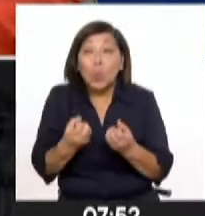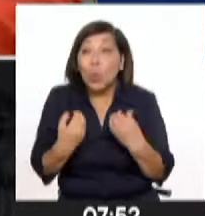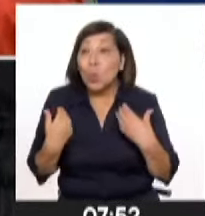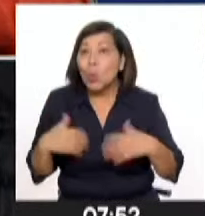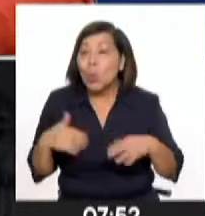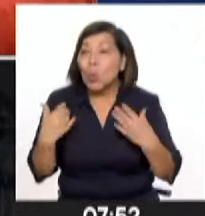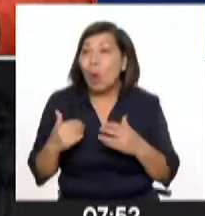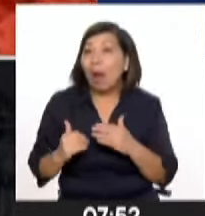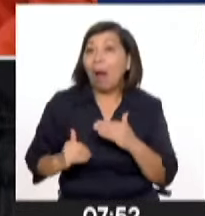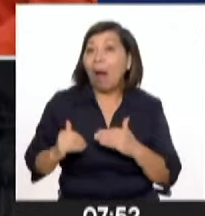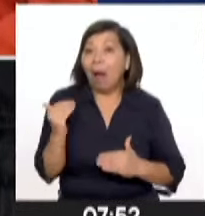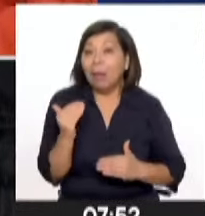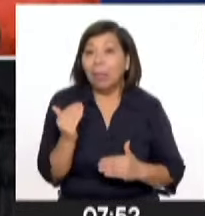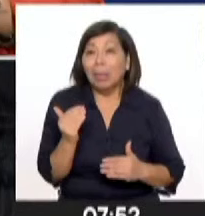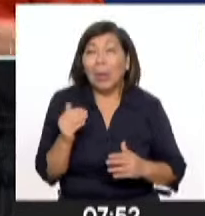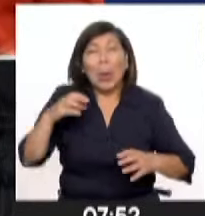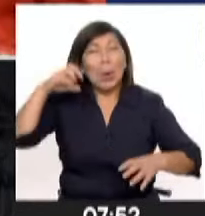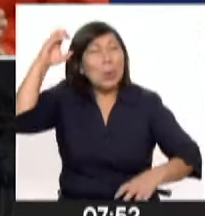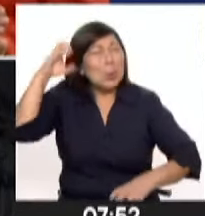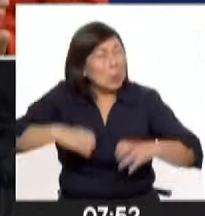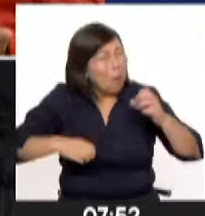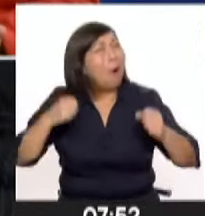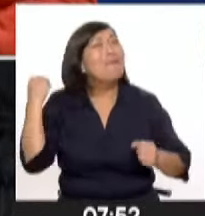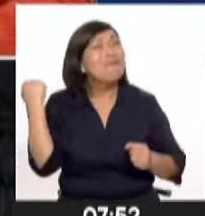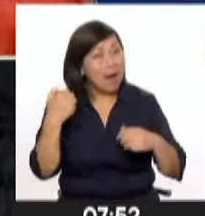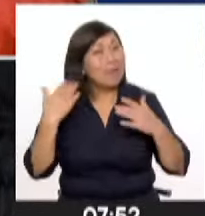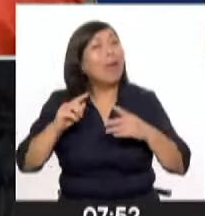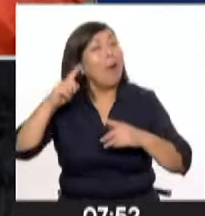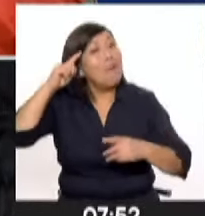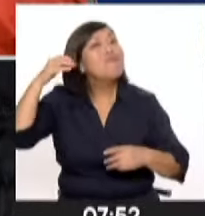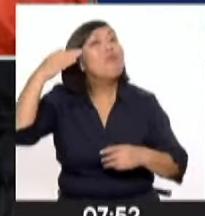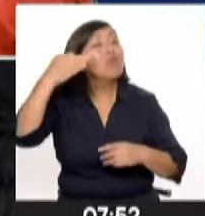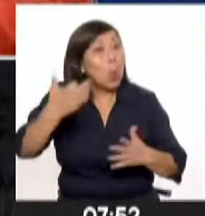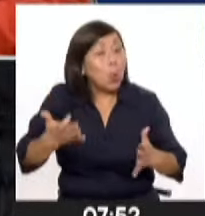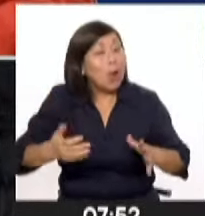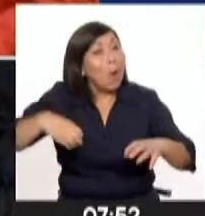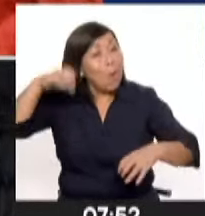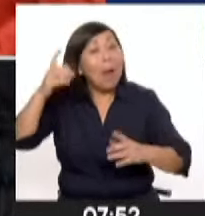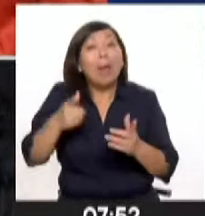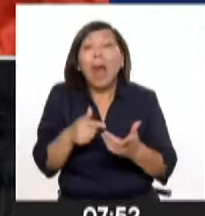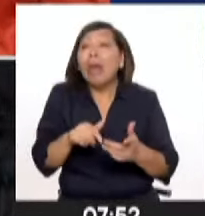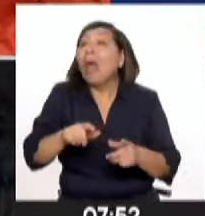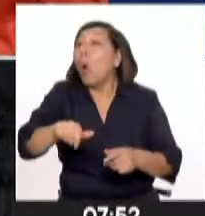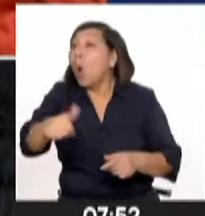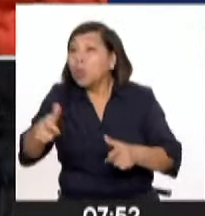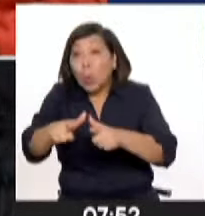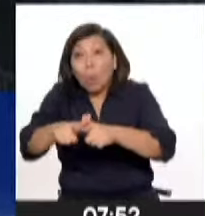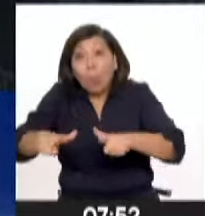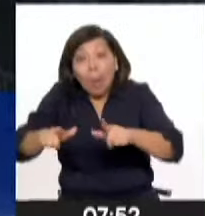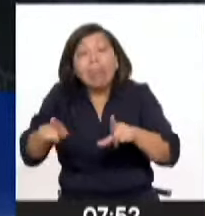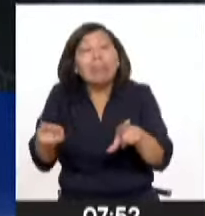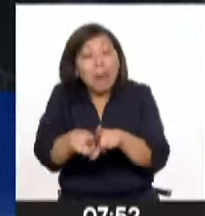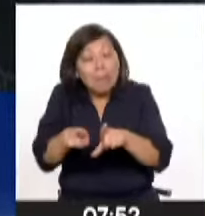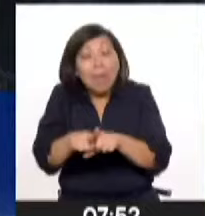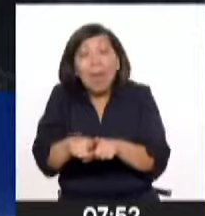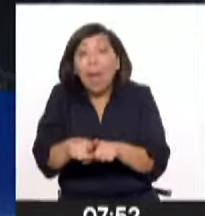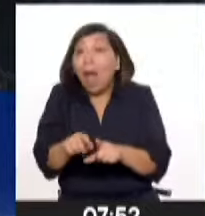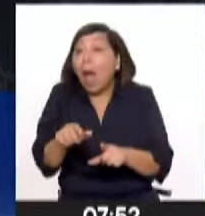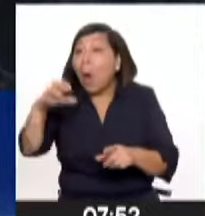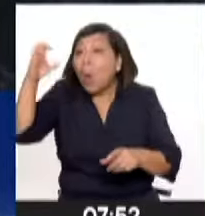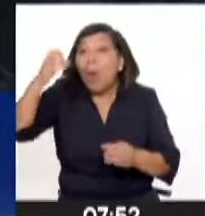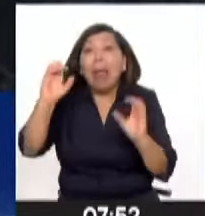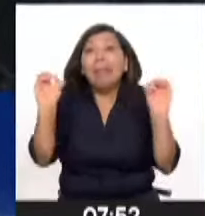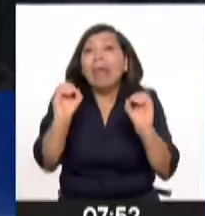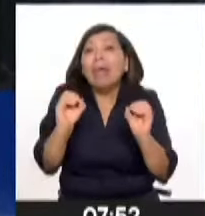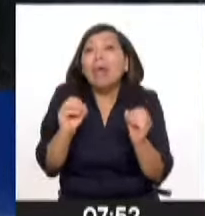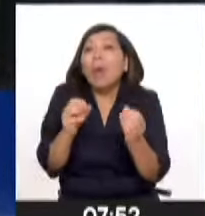bastante alto. O sea, que puedan venir unas lluvias bastante fuertes. Y sequías, exactamente. Pero también puede ser